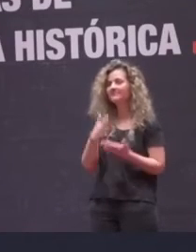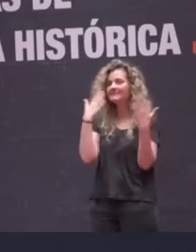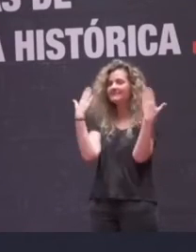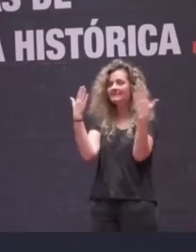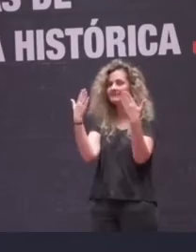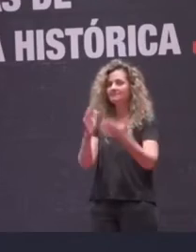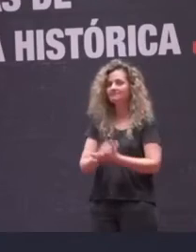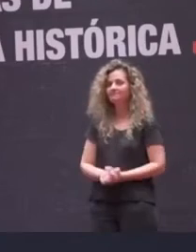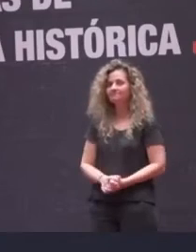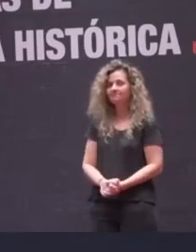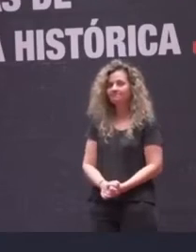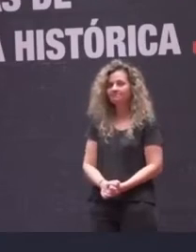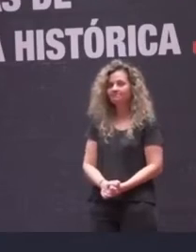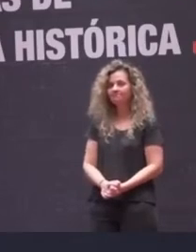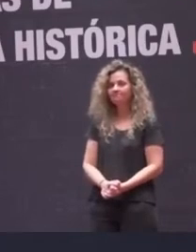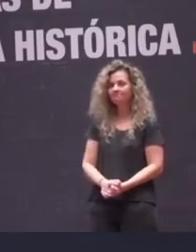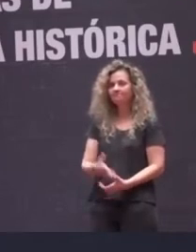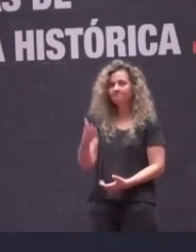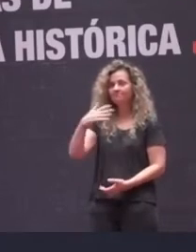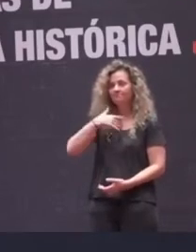Graciñas.